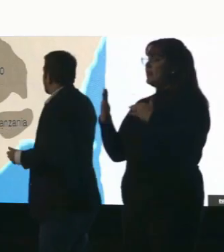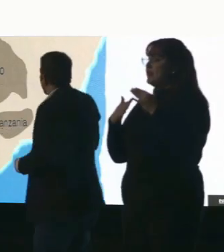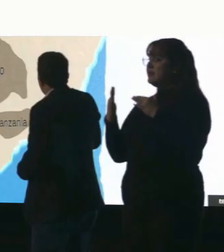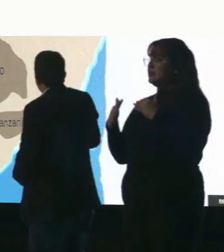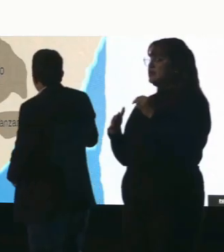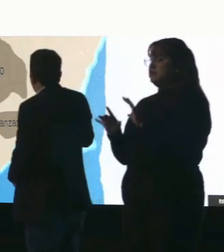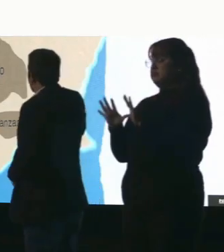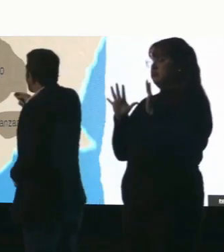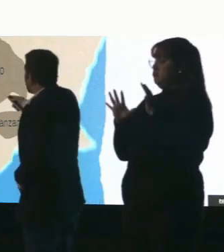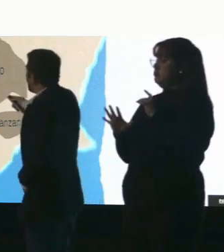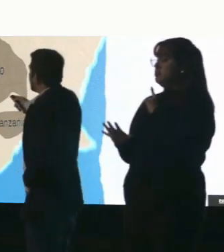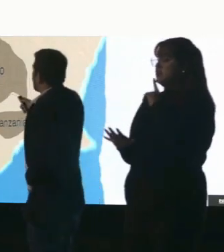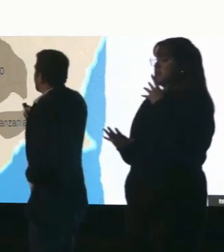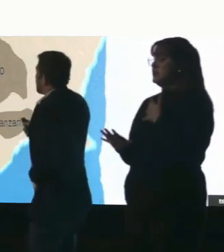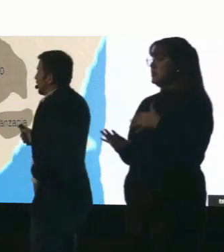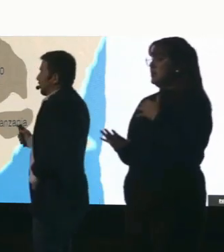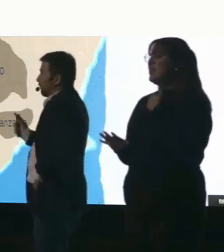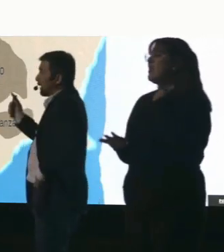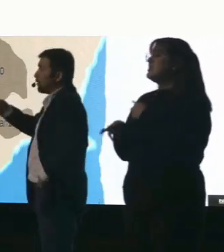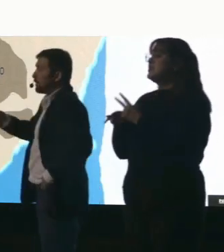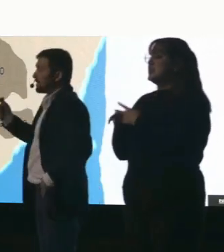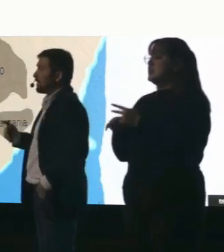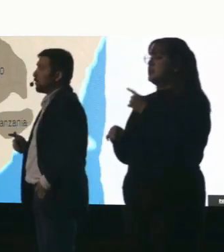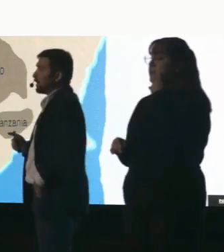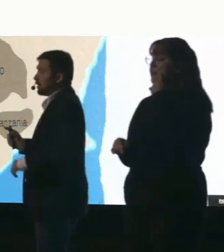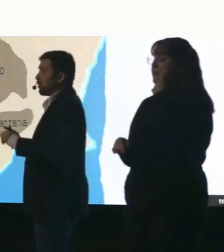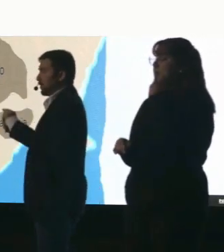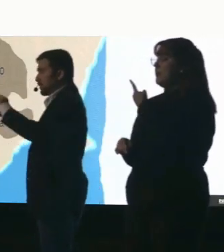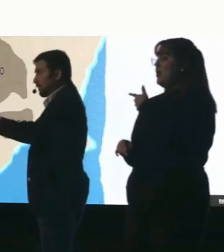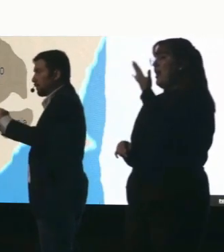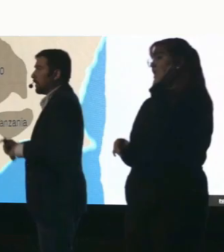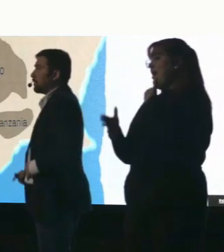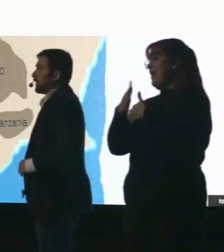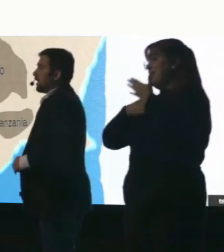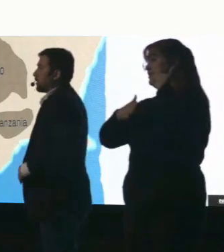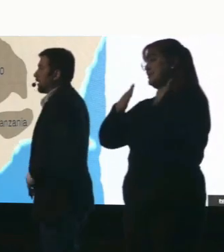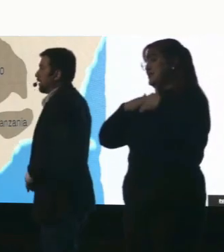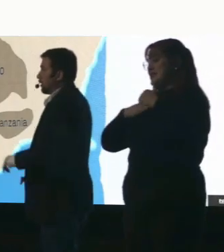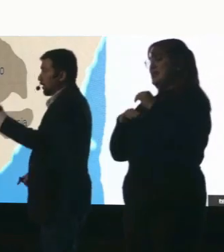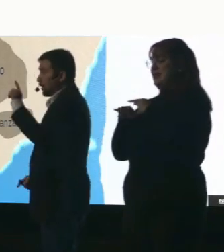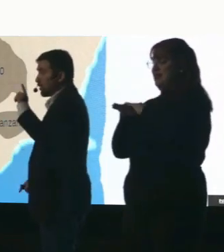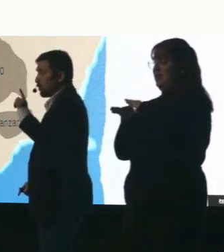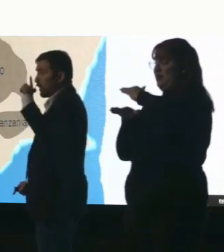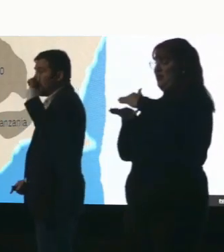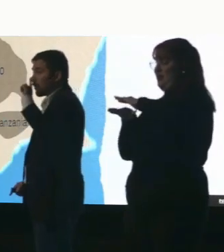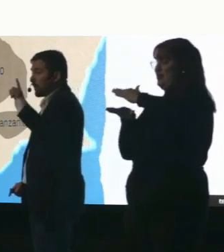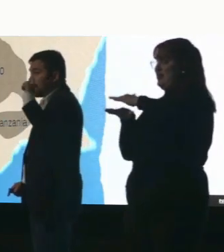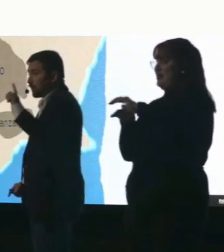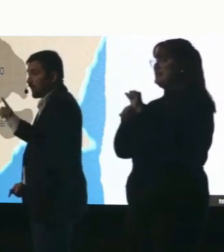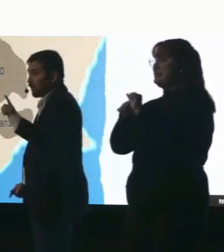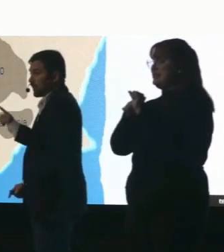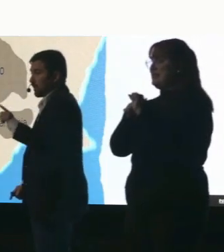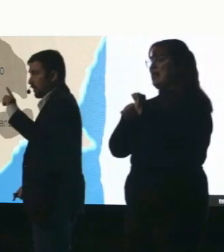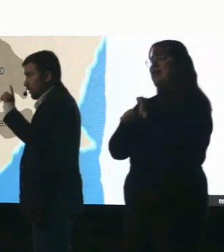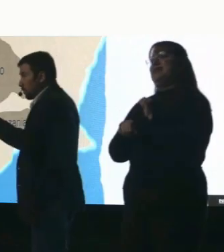Pero ¿qué es lo que tenemos que hacer? Veamos lo que pasaba en el Jurásico cuando se formó la cordillera de la costa. O sea, cuando se formaron las rocas de la cordillera de la costa.